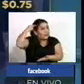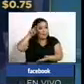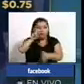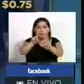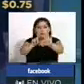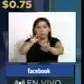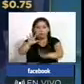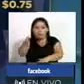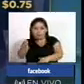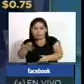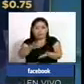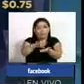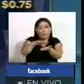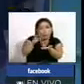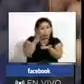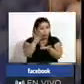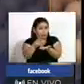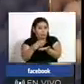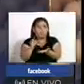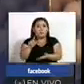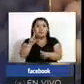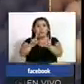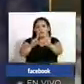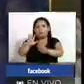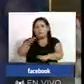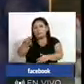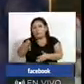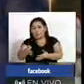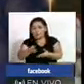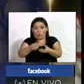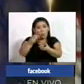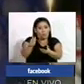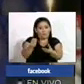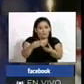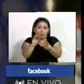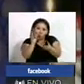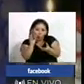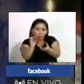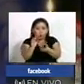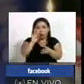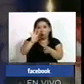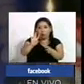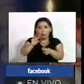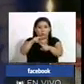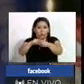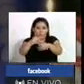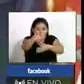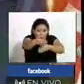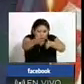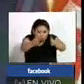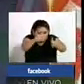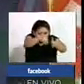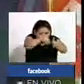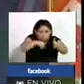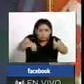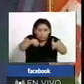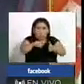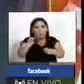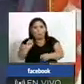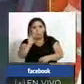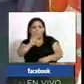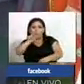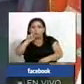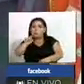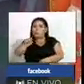la libra, el frijol de seda, 75 centavos, los huevos medianos, de 4 dólares hasta un precio máximo de 4.25. Con